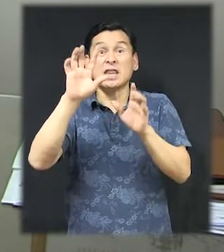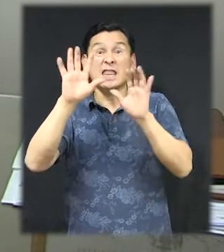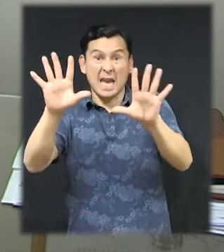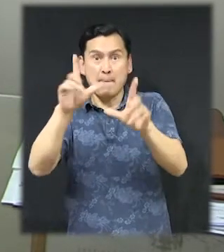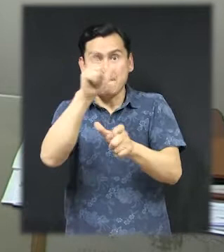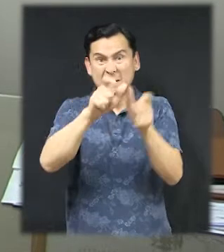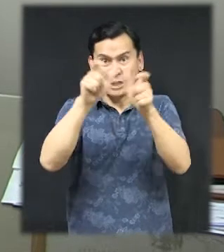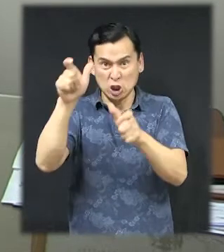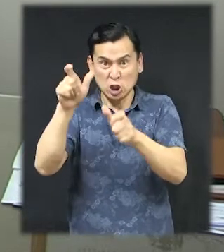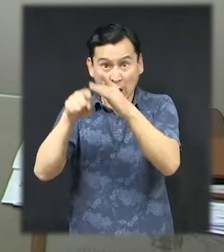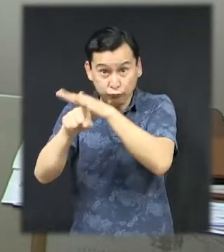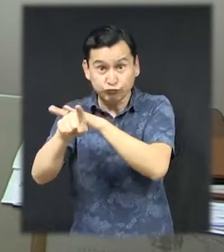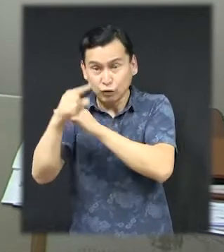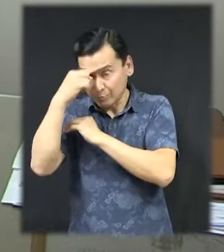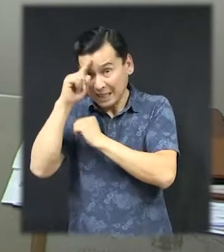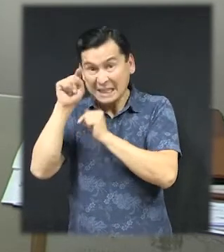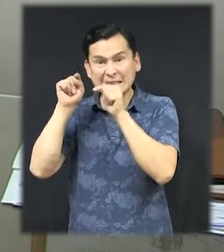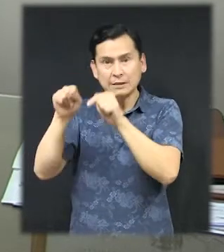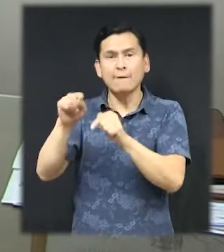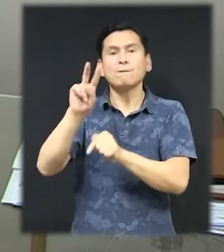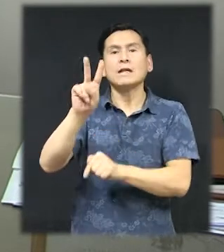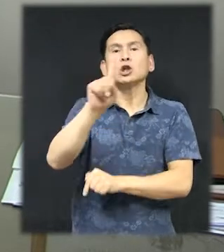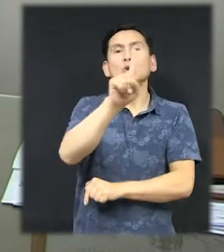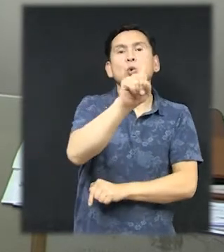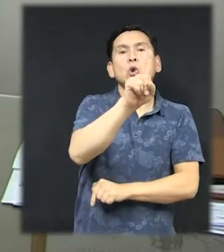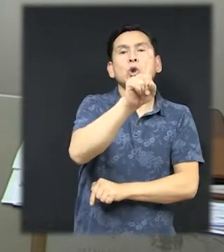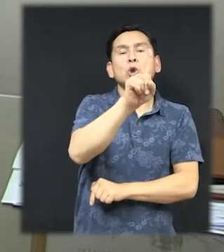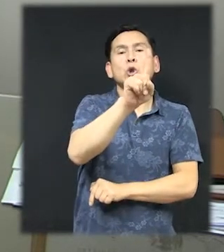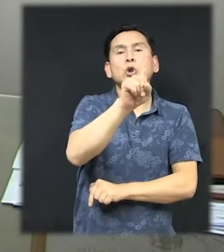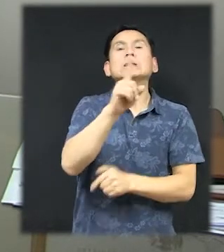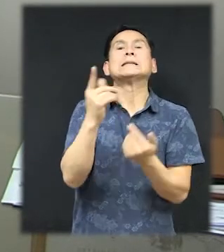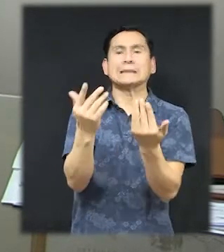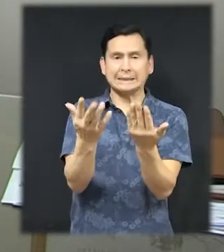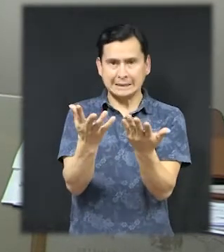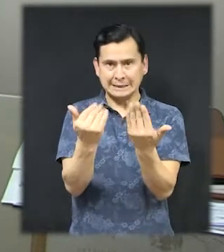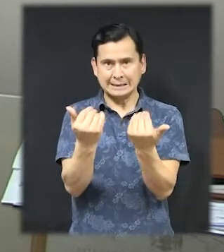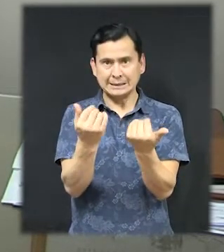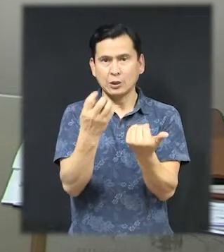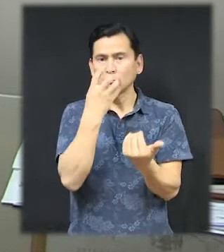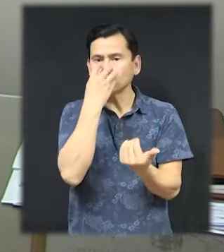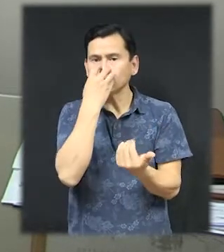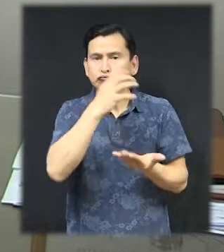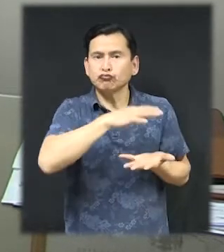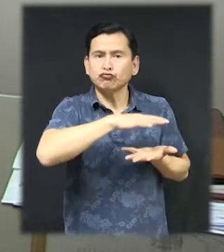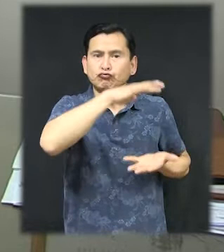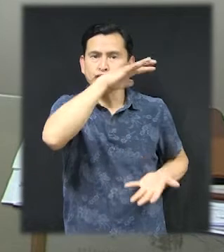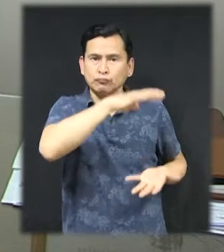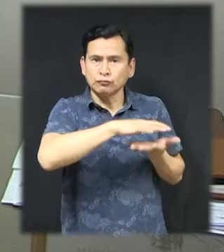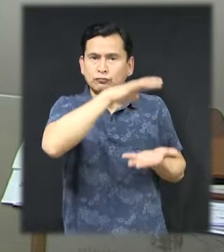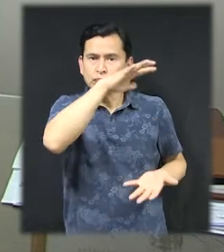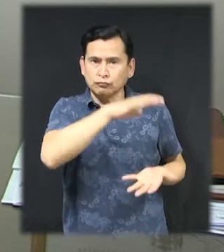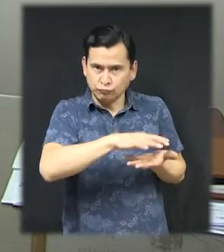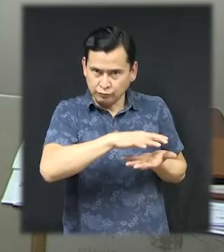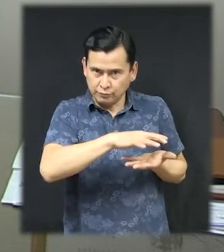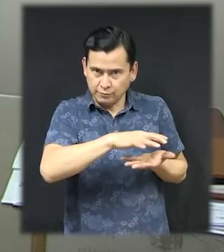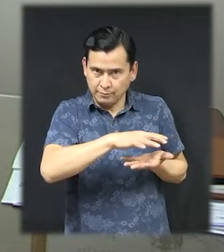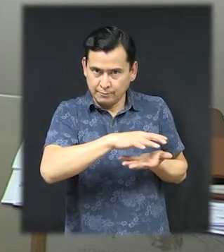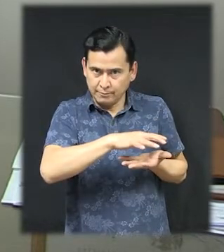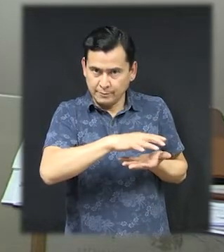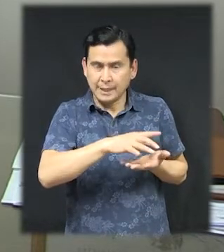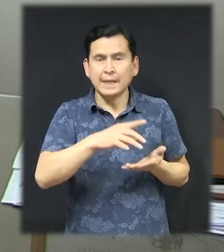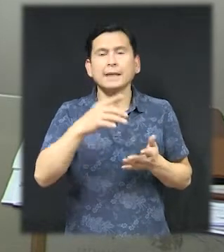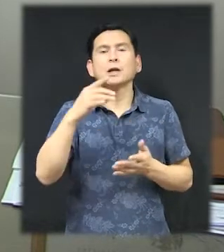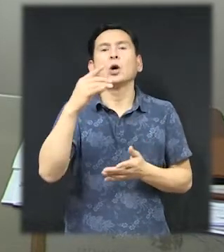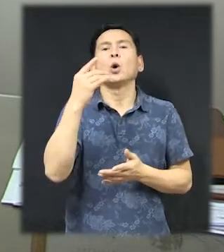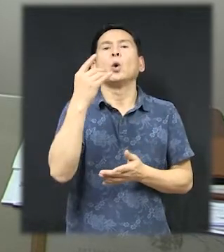año 2020, 21 requirieron ventilación mecánica invasiva en la unidad de